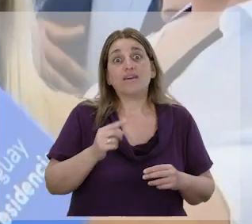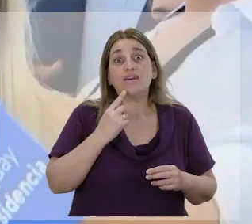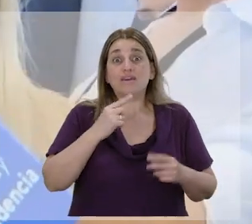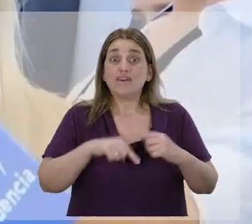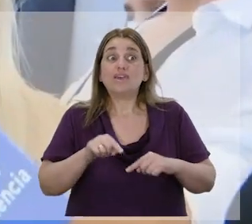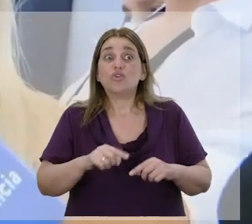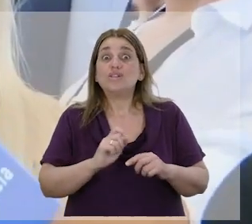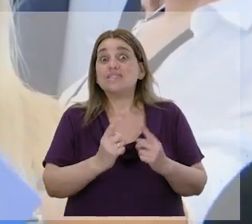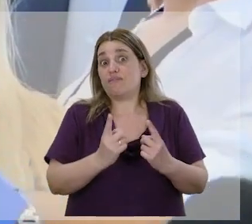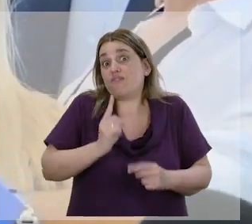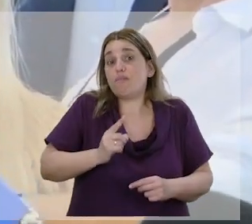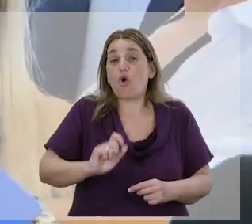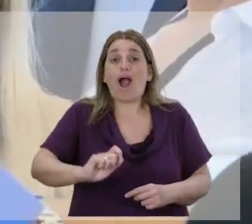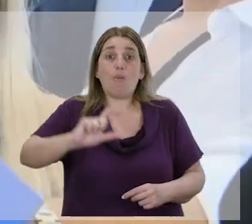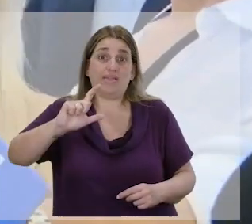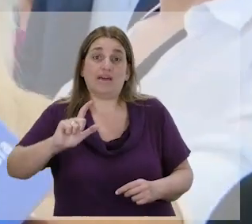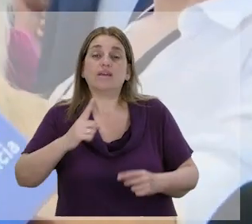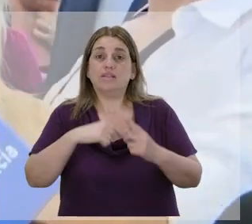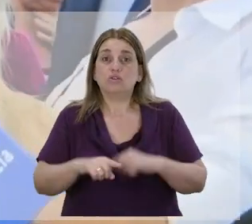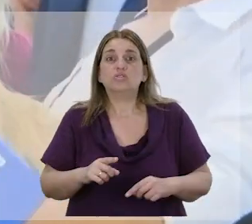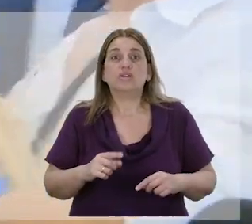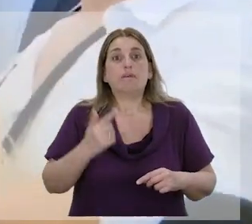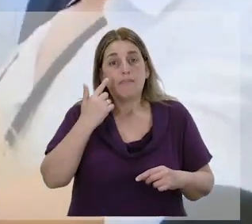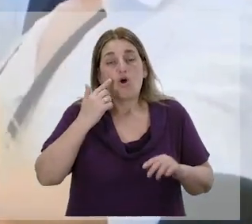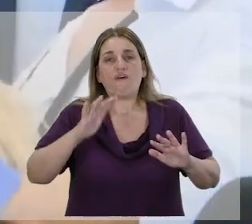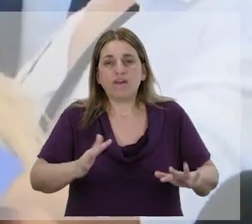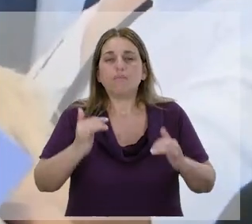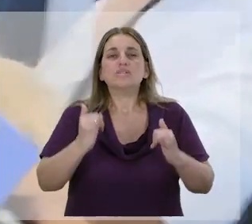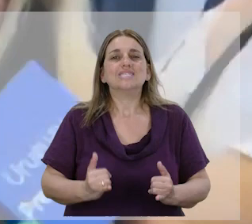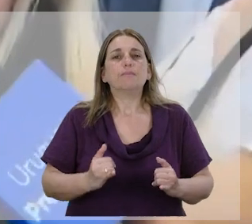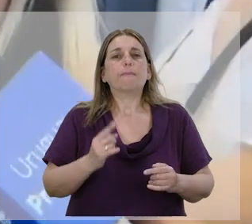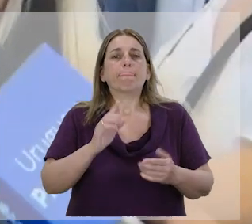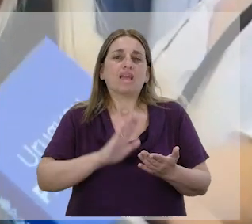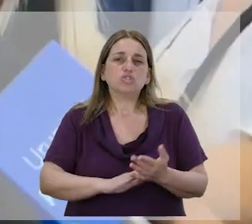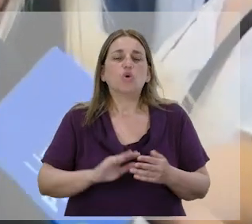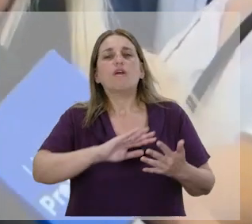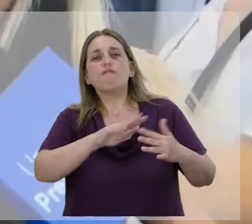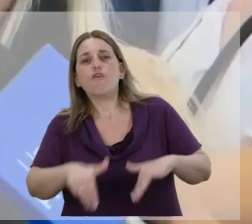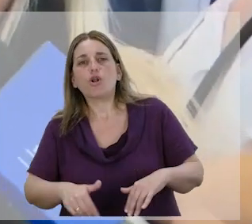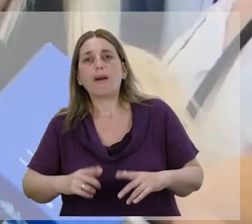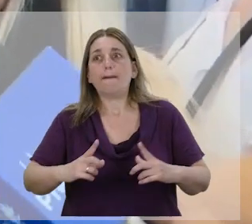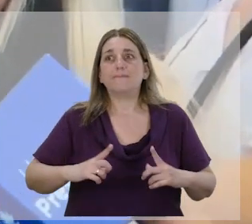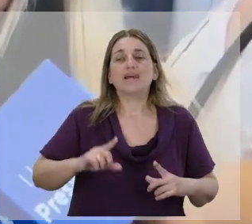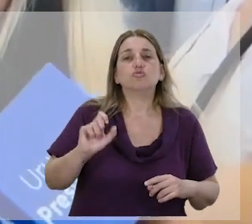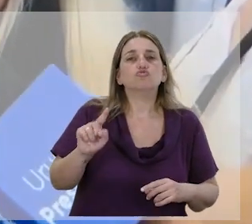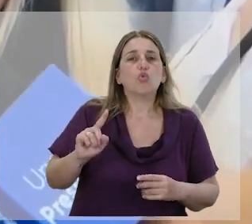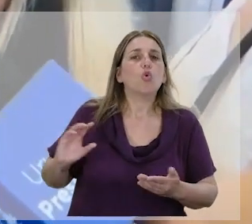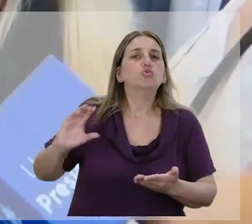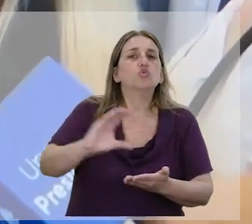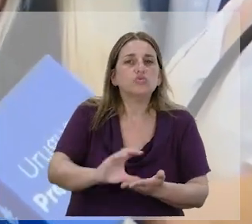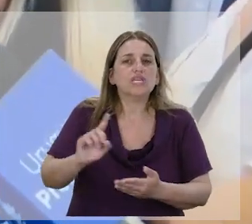cobrar. Nosotros le decimos a la gente, bueno, esto es lo que tendríamos que aumentar. Nos damos vuelta y está el famoso factor